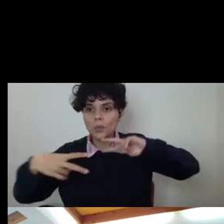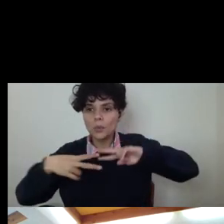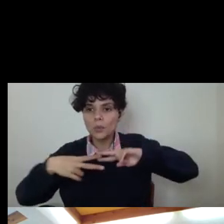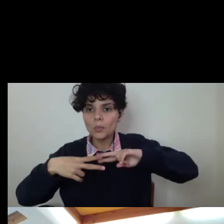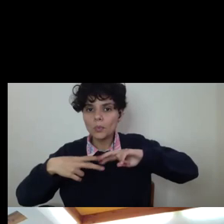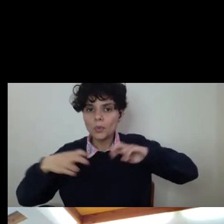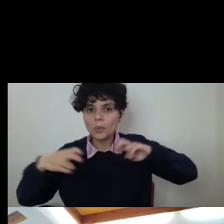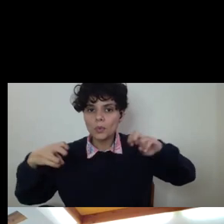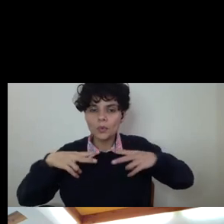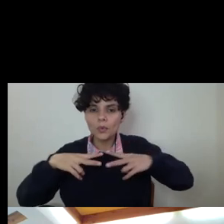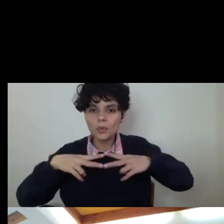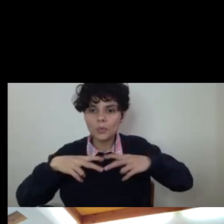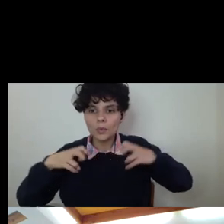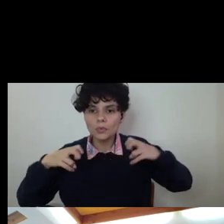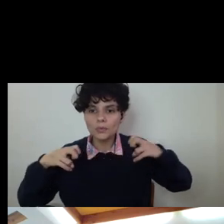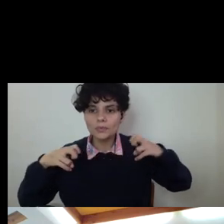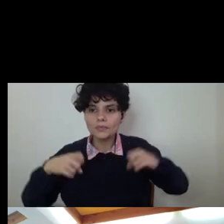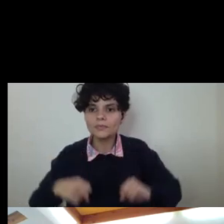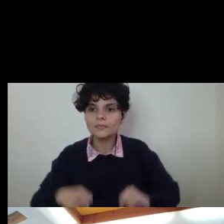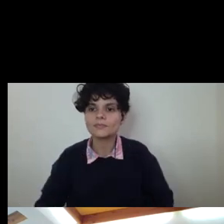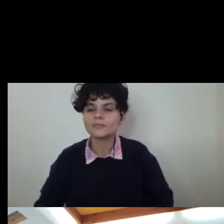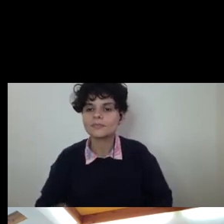y que eso